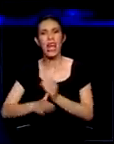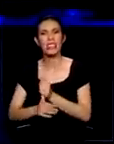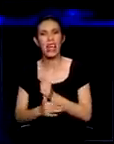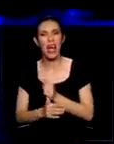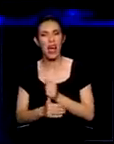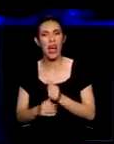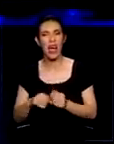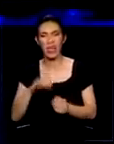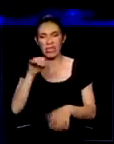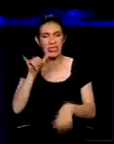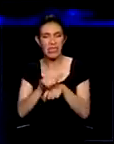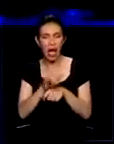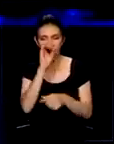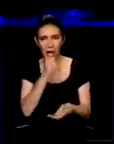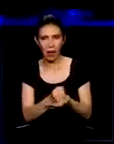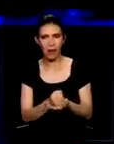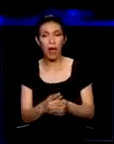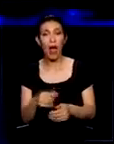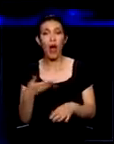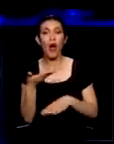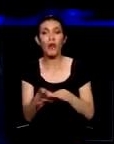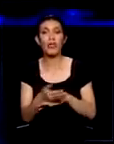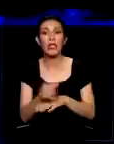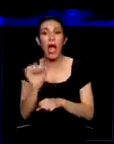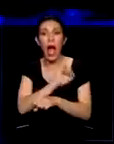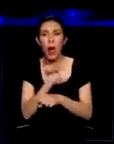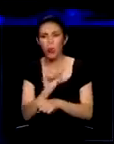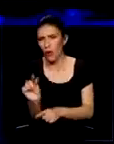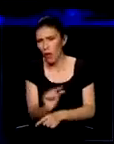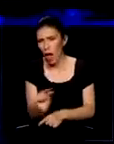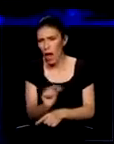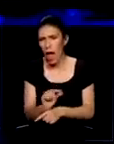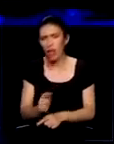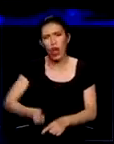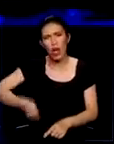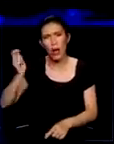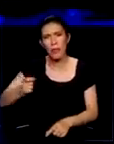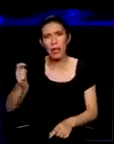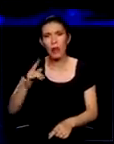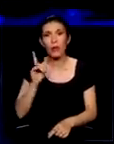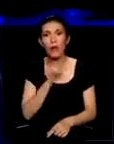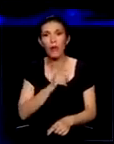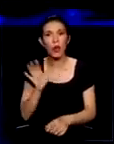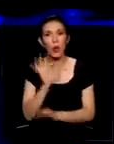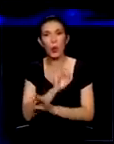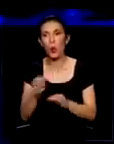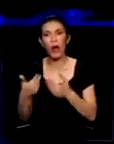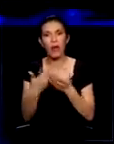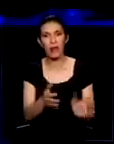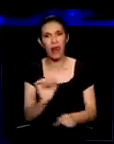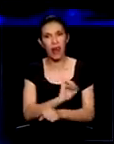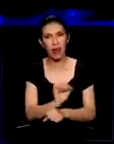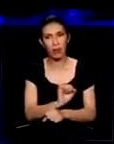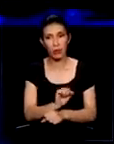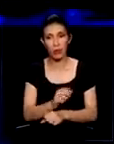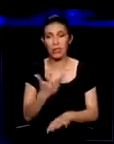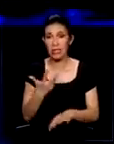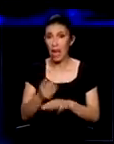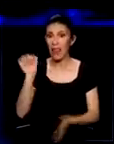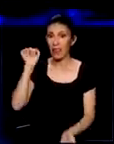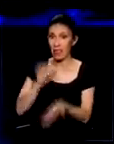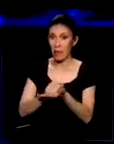baratos antes de ser rematados, vehículos que nunca llegaban a quienes los compraban. Ya existe una demanda colectiva. Su familia reaccionó